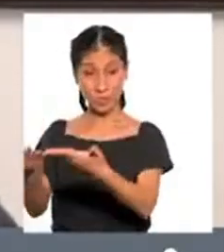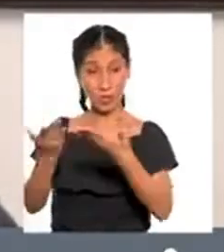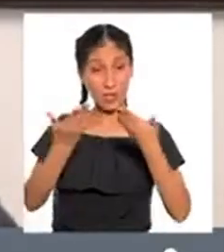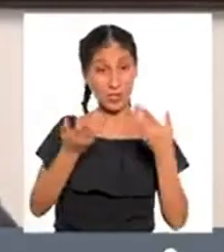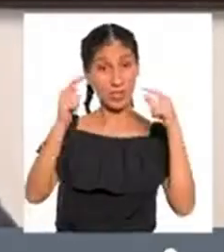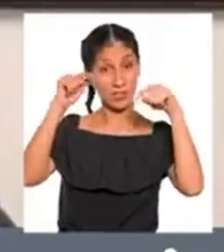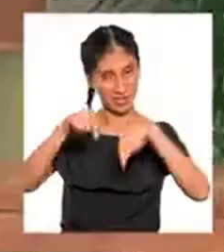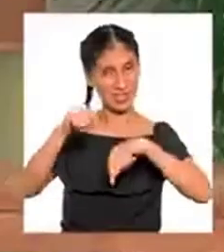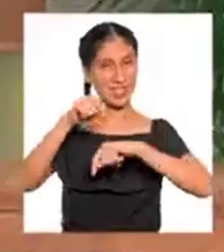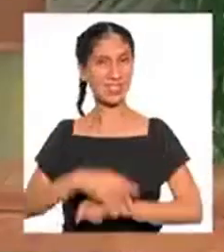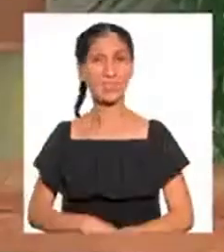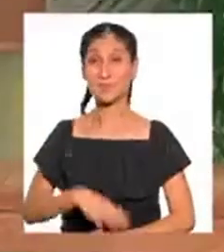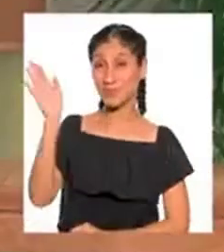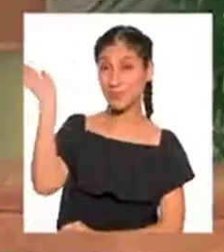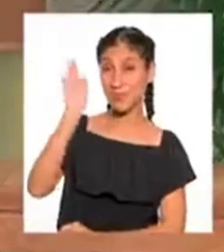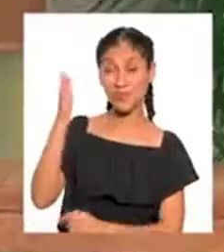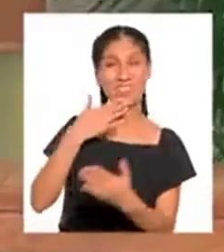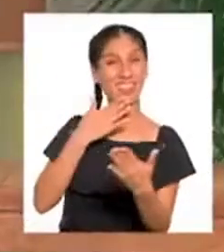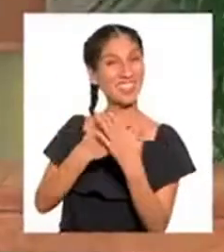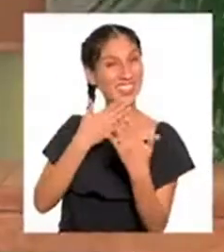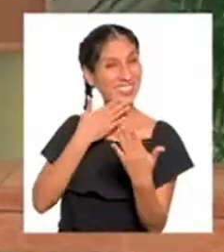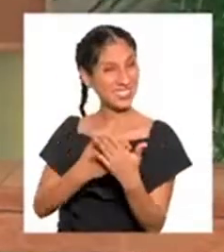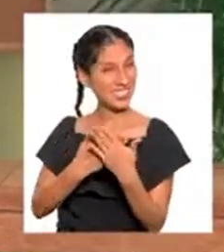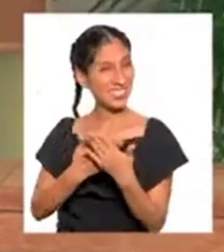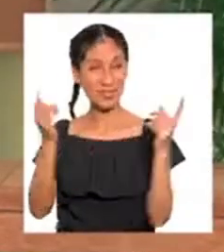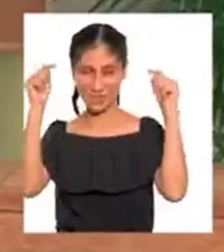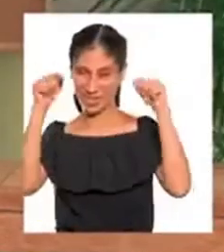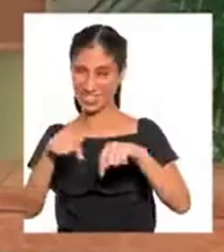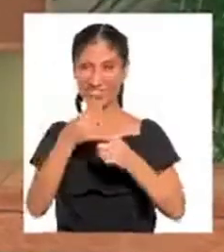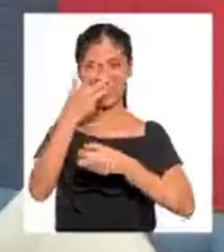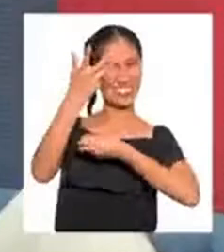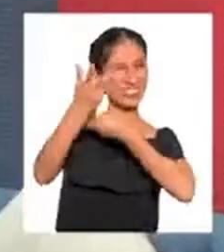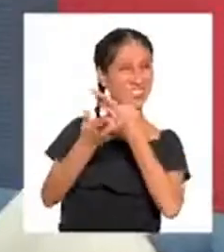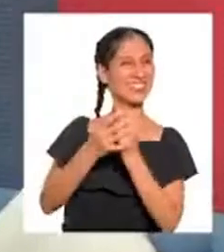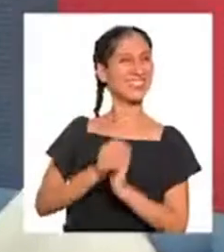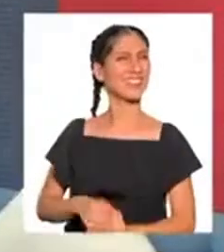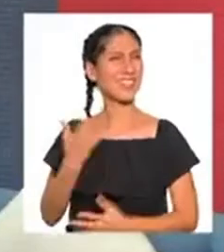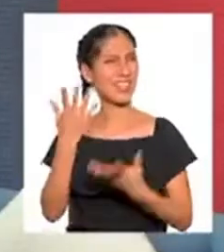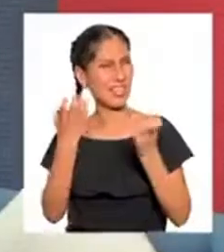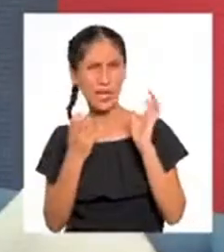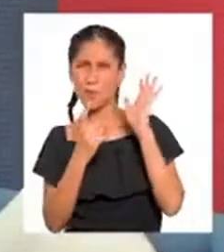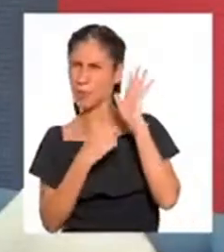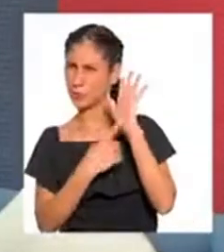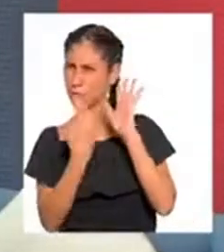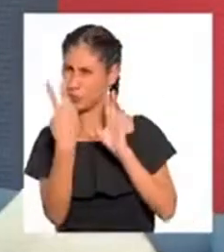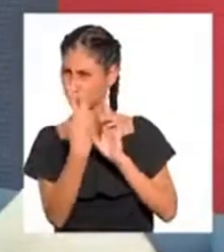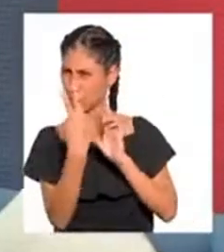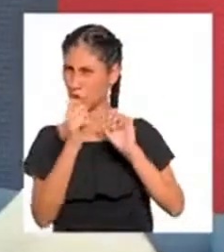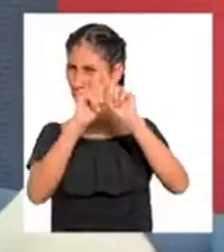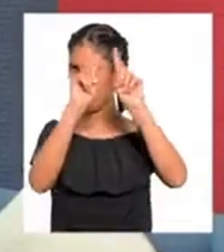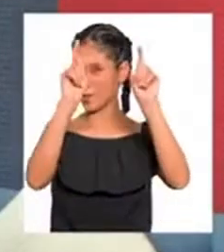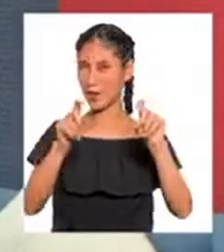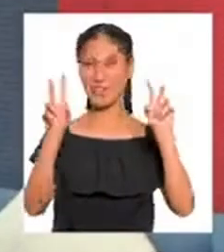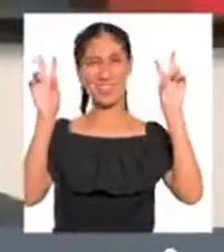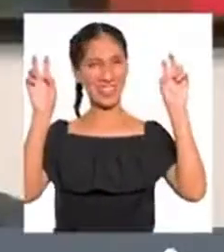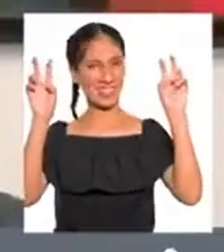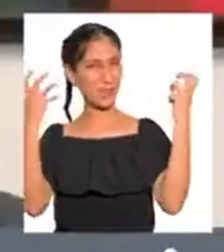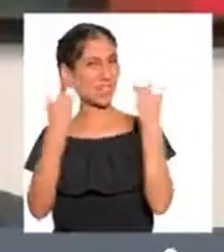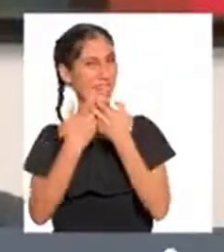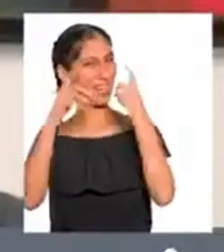al programa de hoy. Hola, muchas gracias por participar en este programa. Queríamos hacerle 2 preguntas respecto al tema